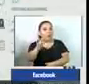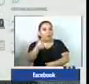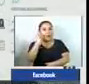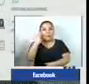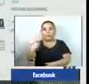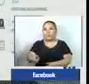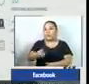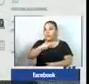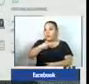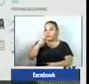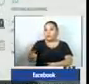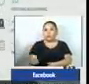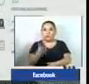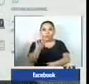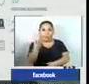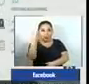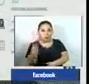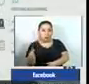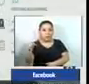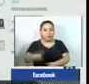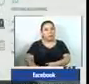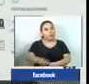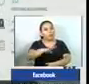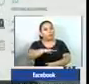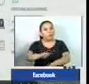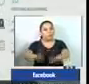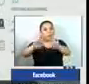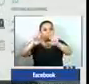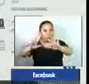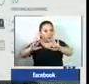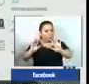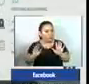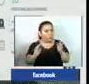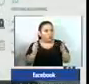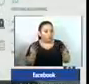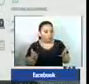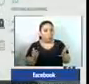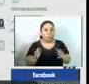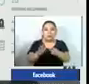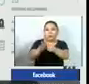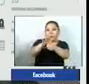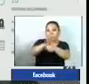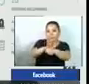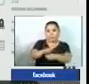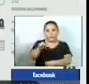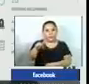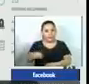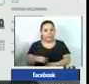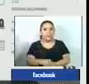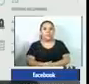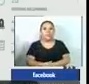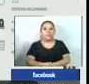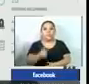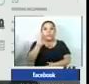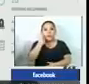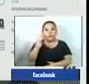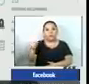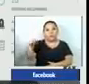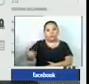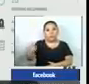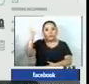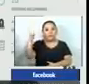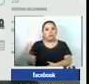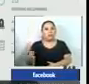última actualización para este día 8 de septiembre sobre la situación ante el COVID-19 este día tenemos